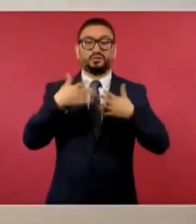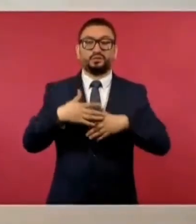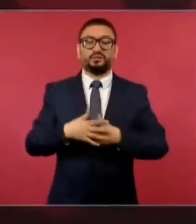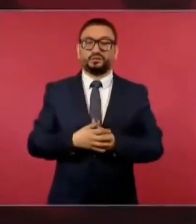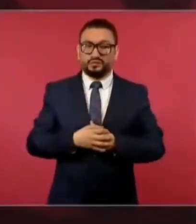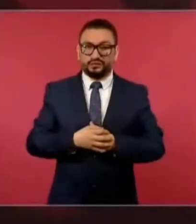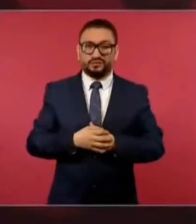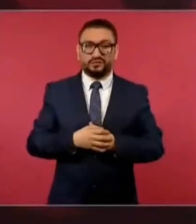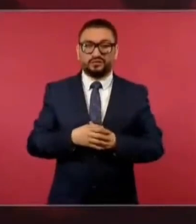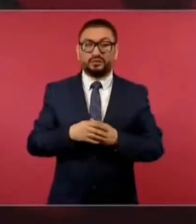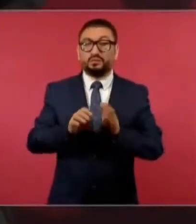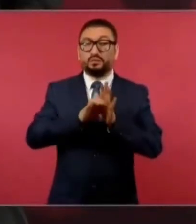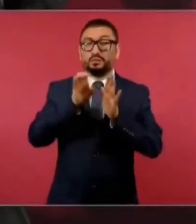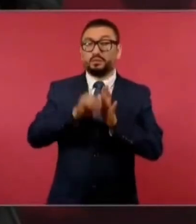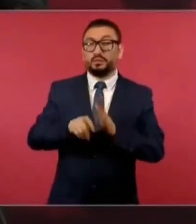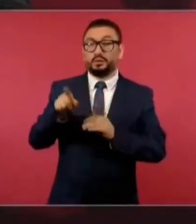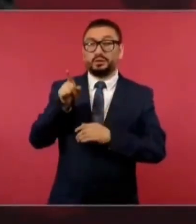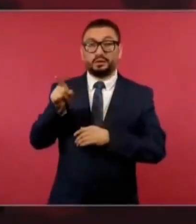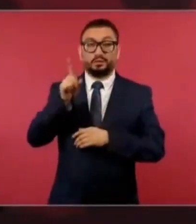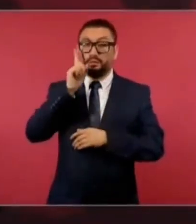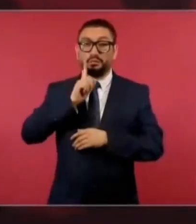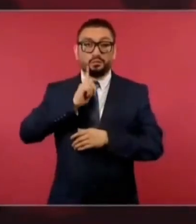si no hubiese sido así.